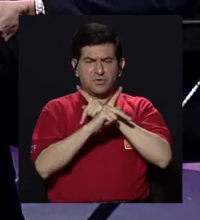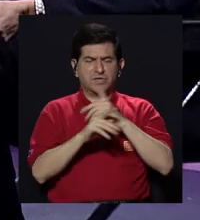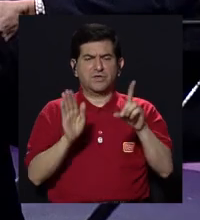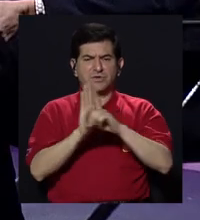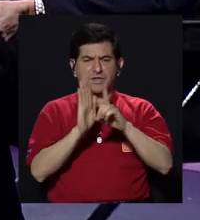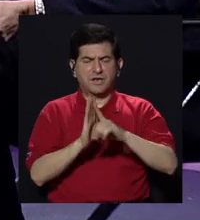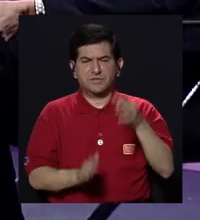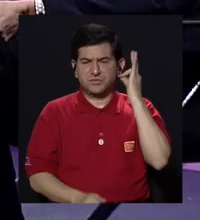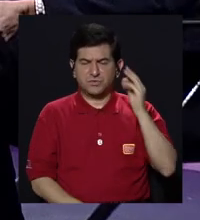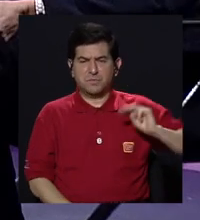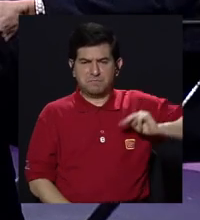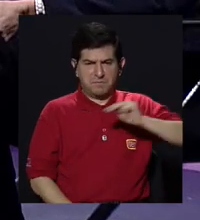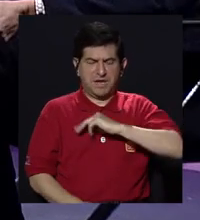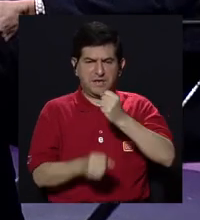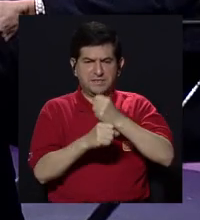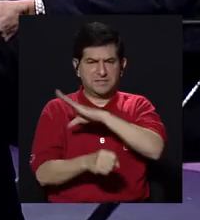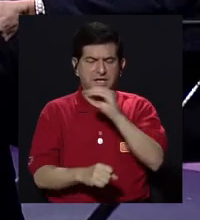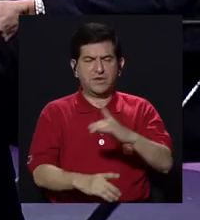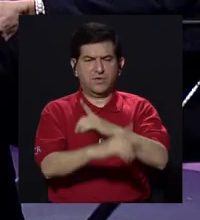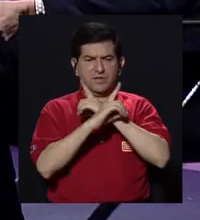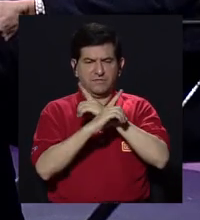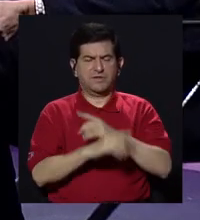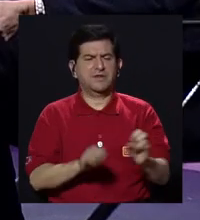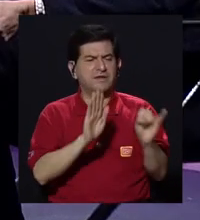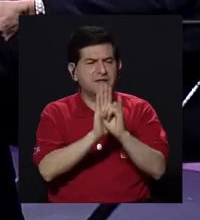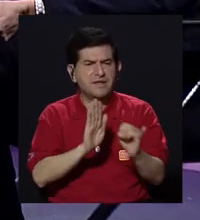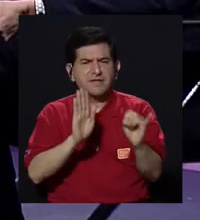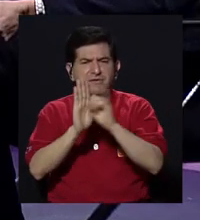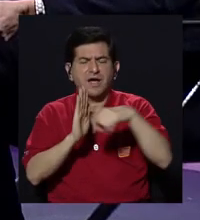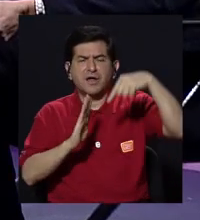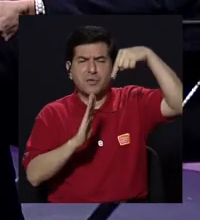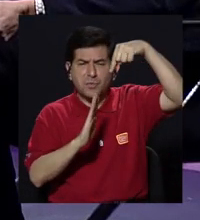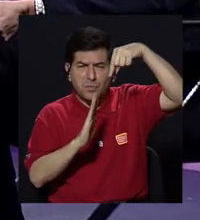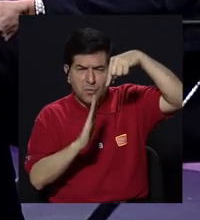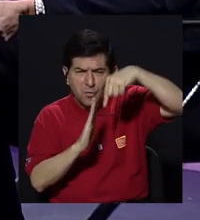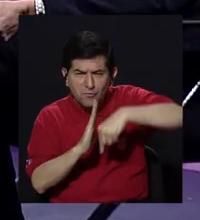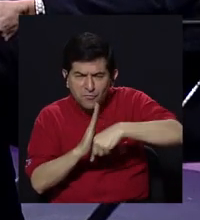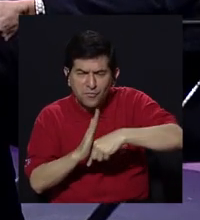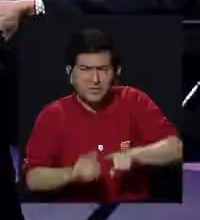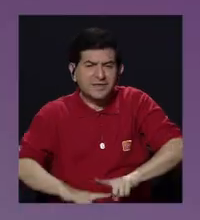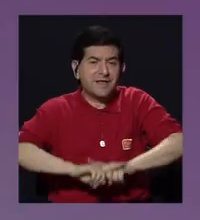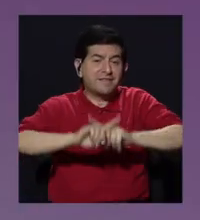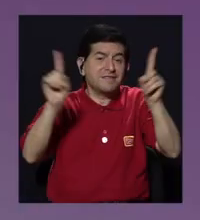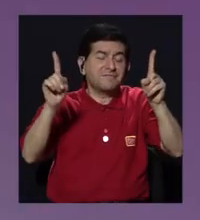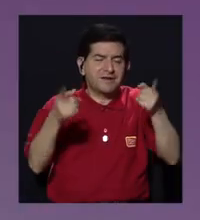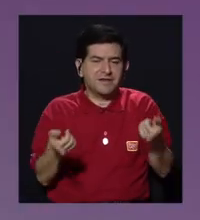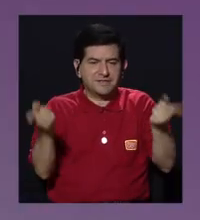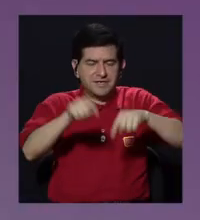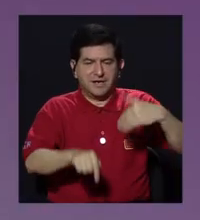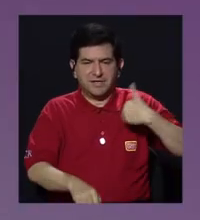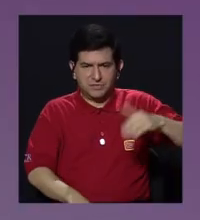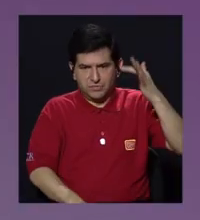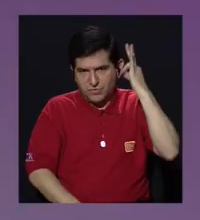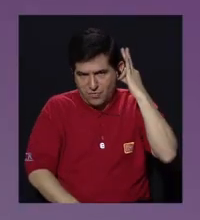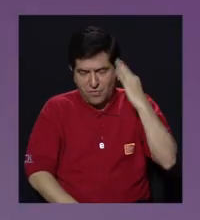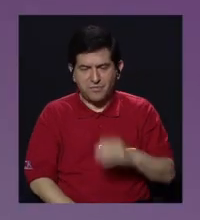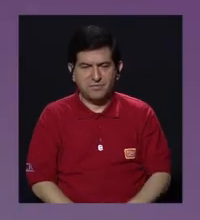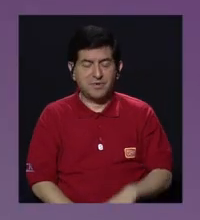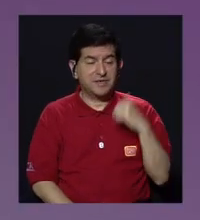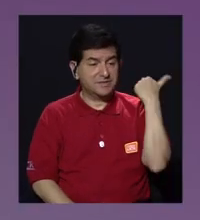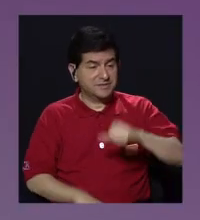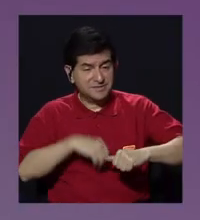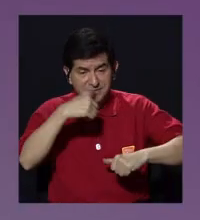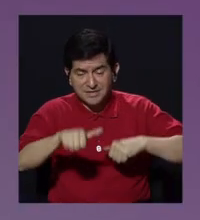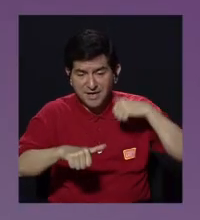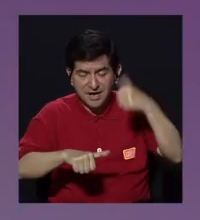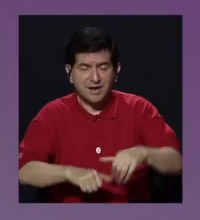la Defensoría y desde el Ministerio de Trabajo, identificamos una profunda brecha en el caso de hombres y mujeres, que esta